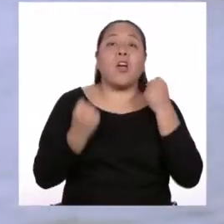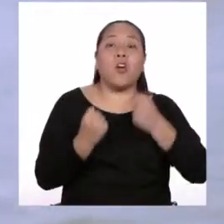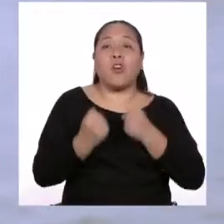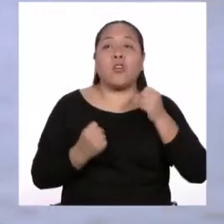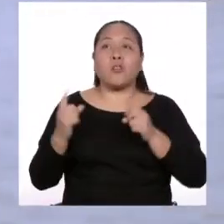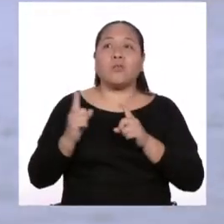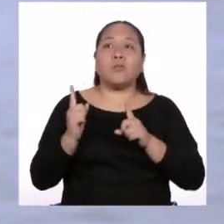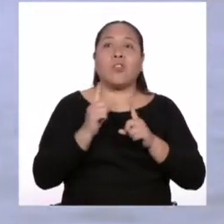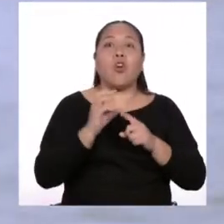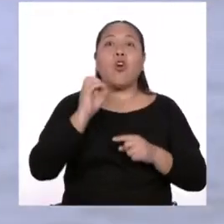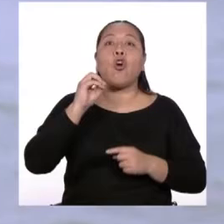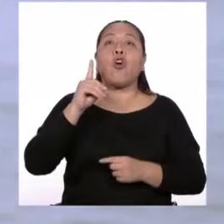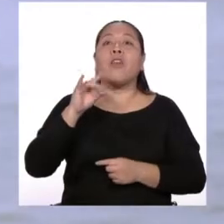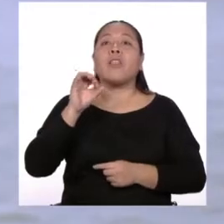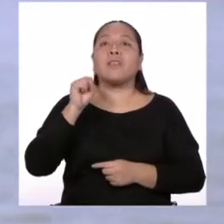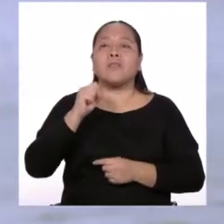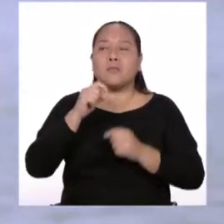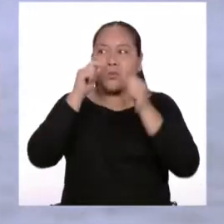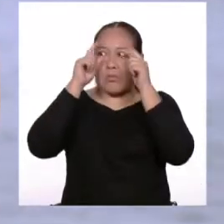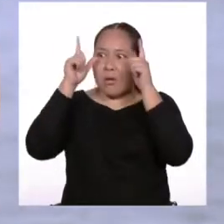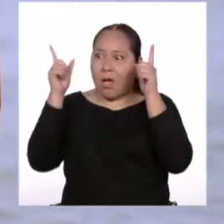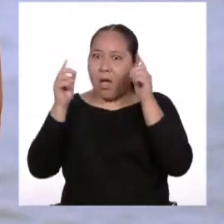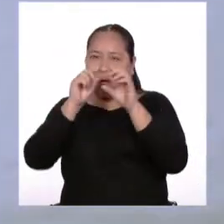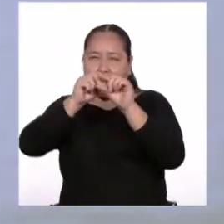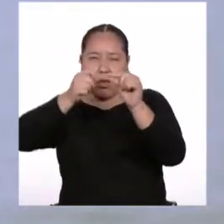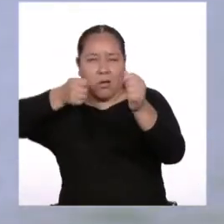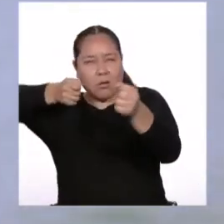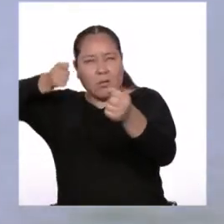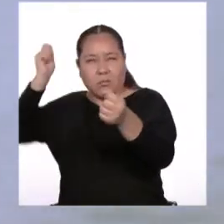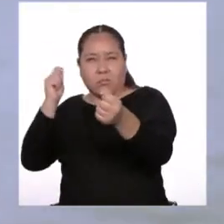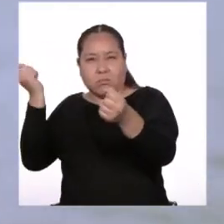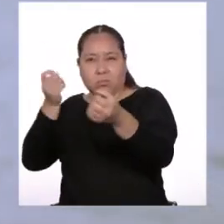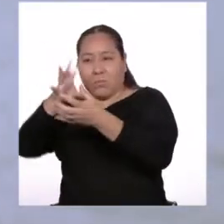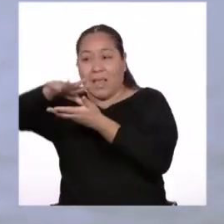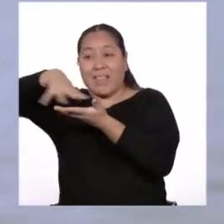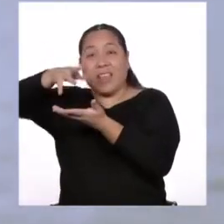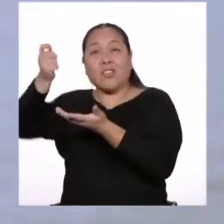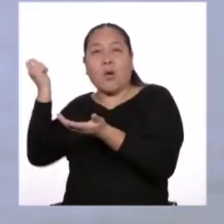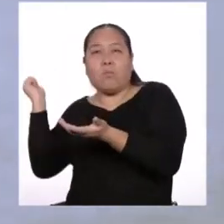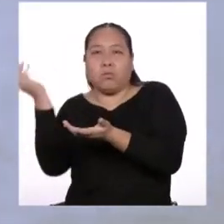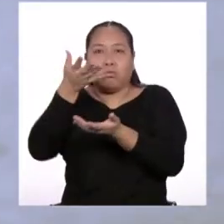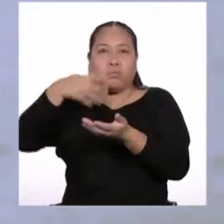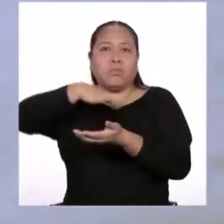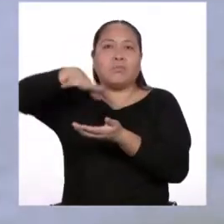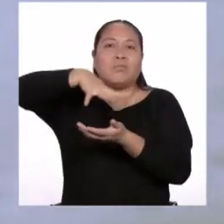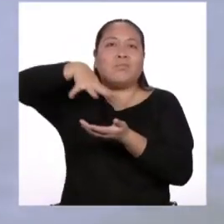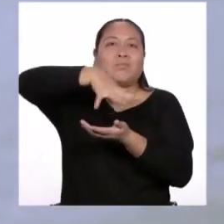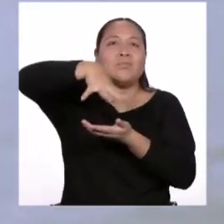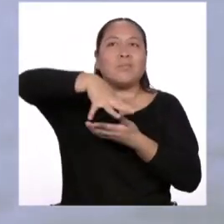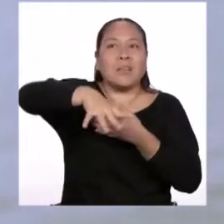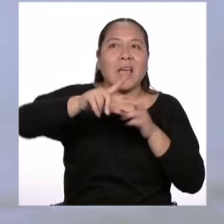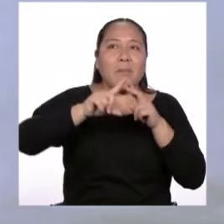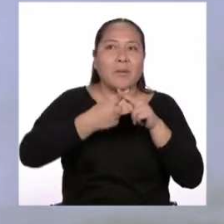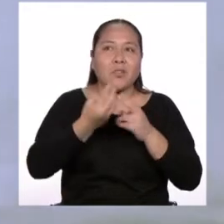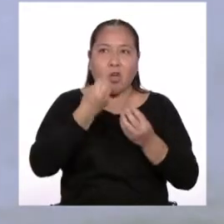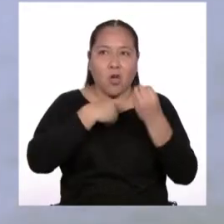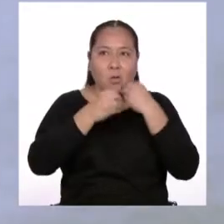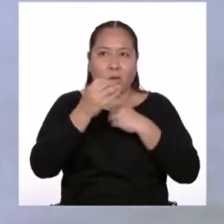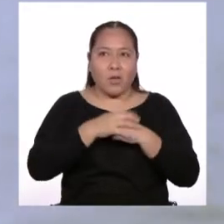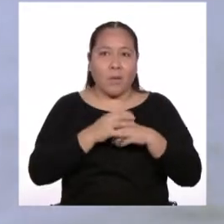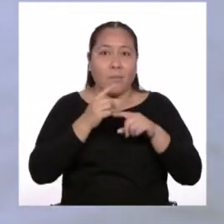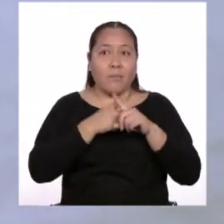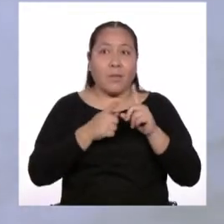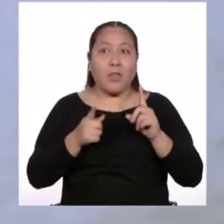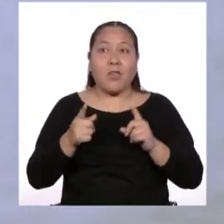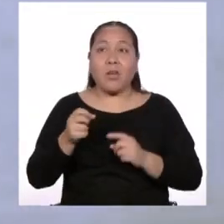donde Odiseo dejó a todos asombrados por un lanzamiento de disco, se inició el banquete. Pero unos cantos sobre la